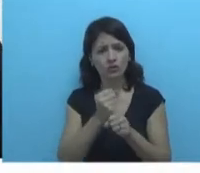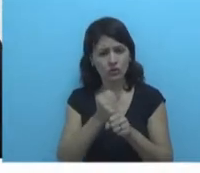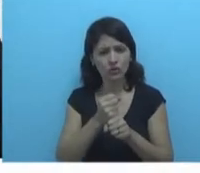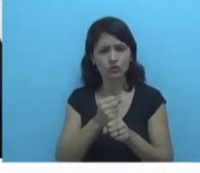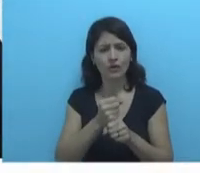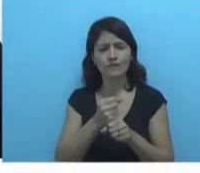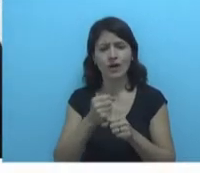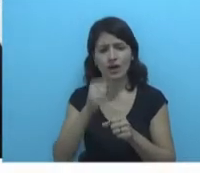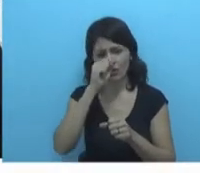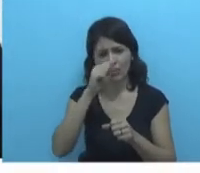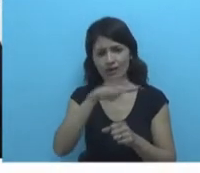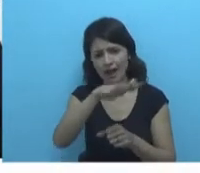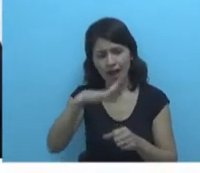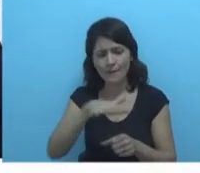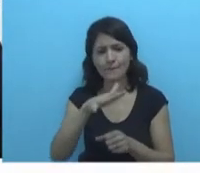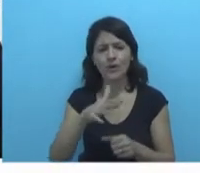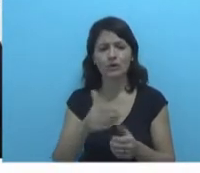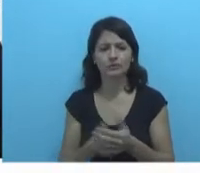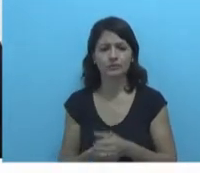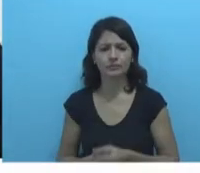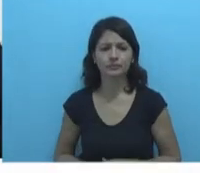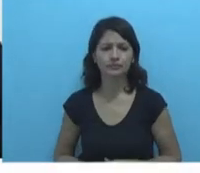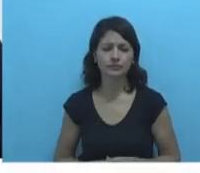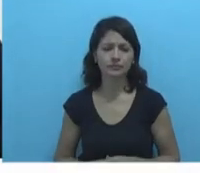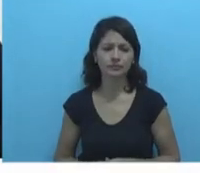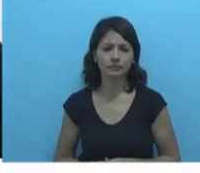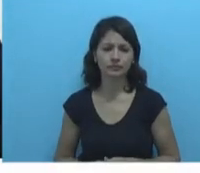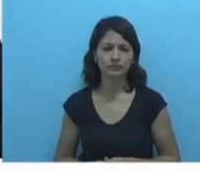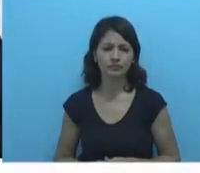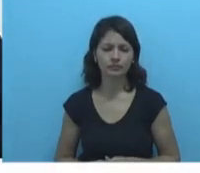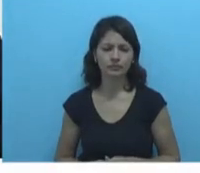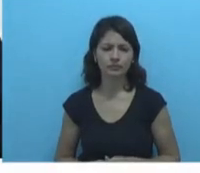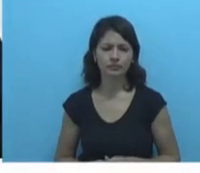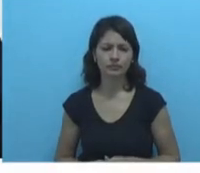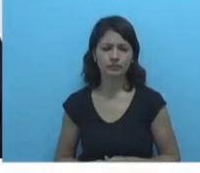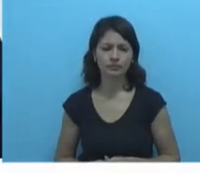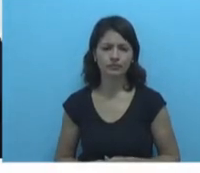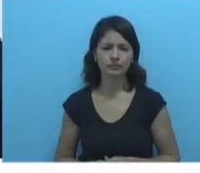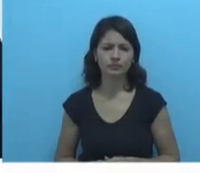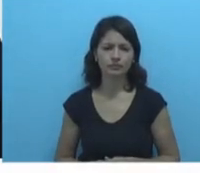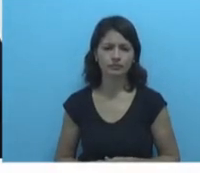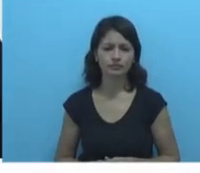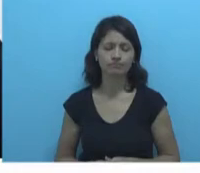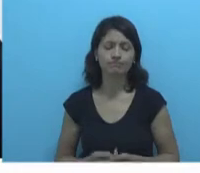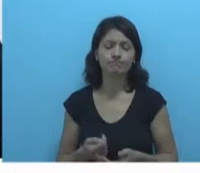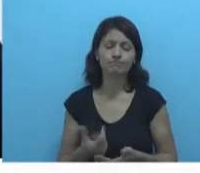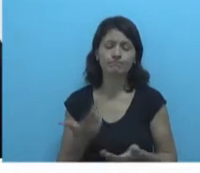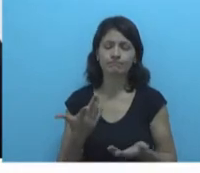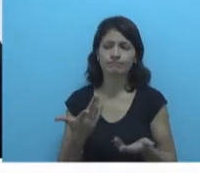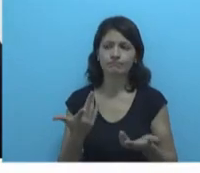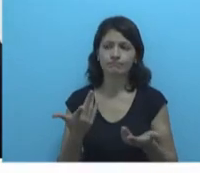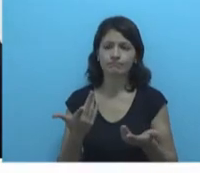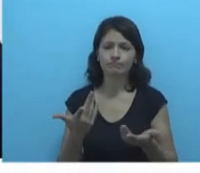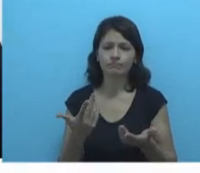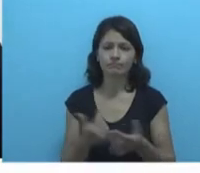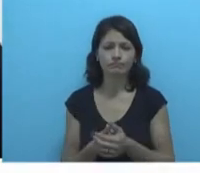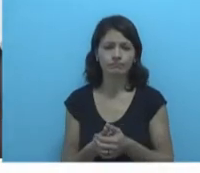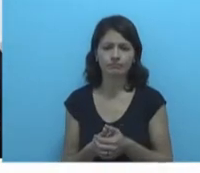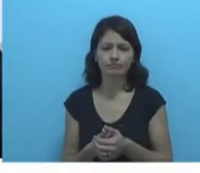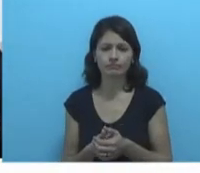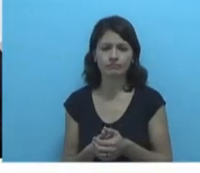habrá recibido innumerables reclamos. Pero la verdad no me siento representado por sus